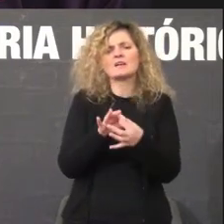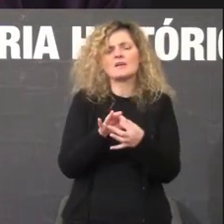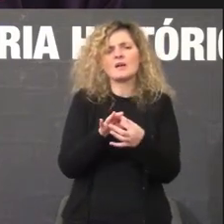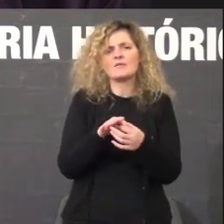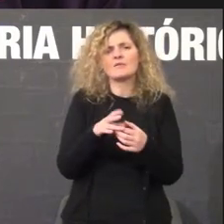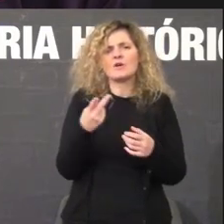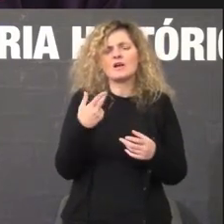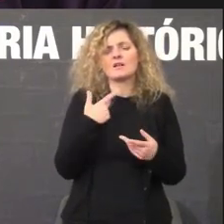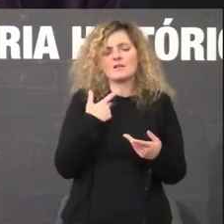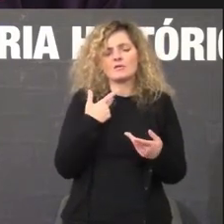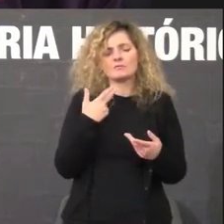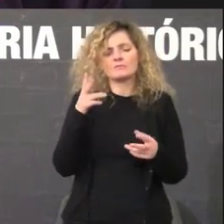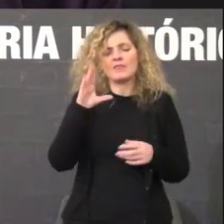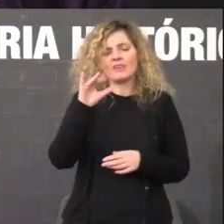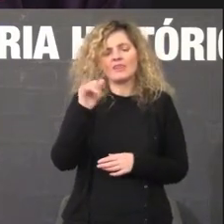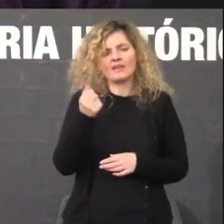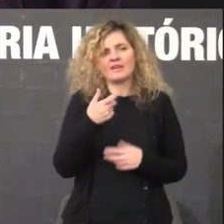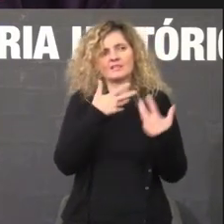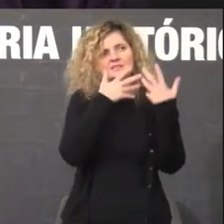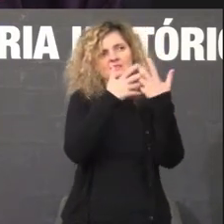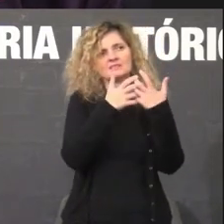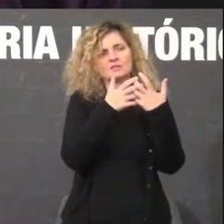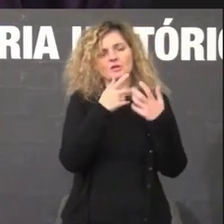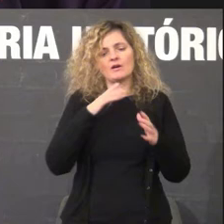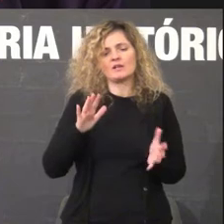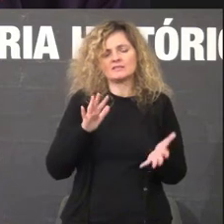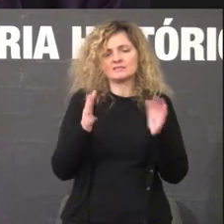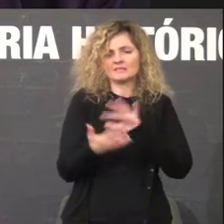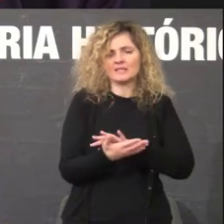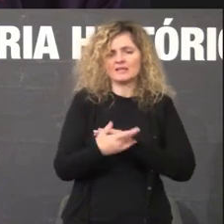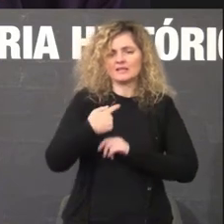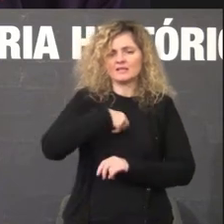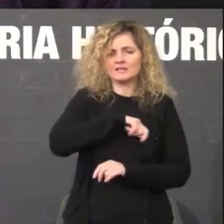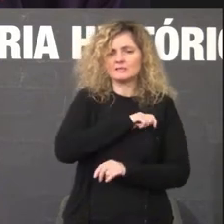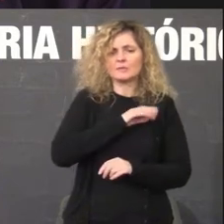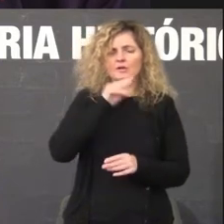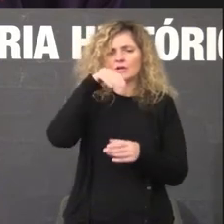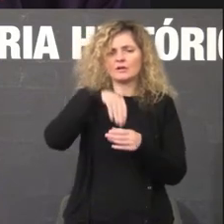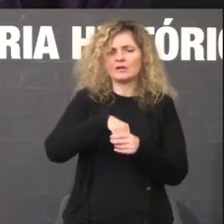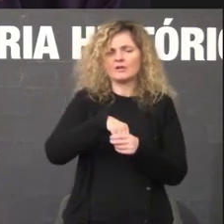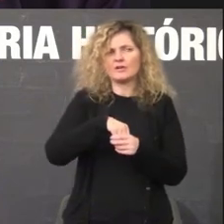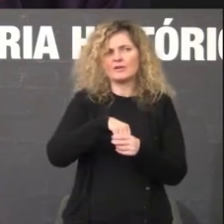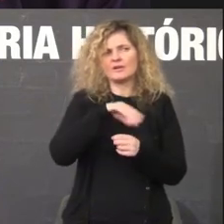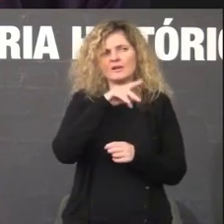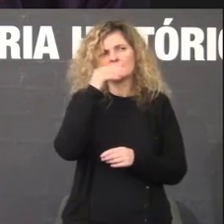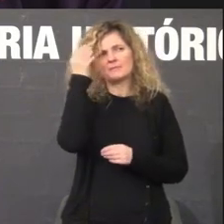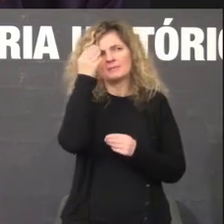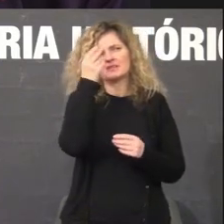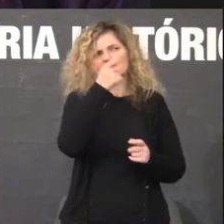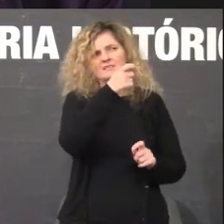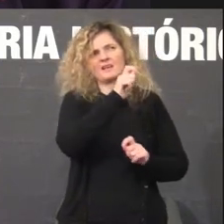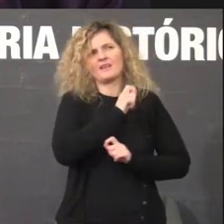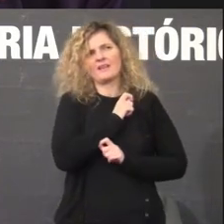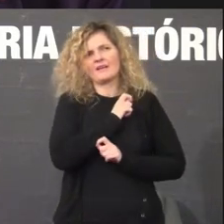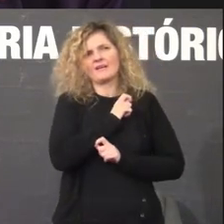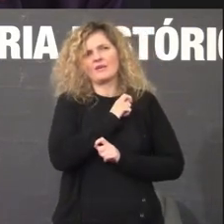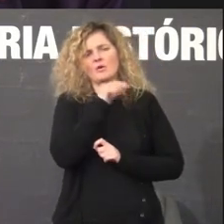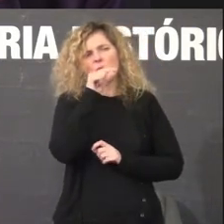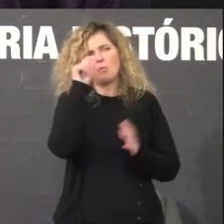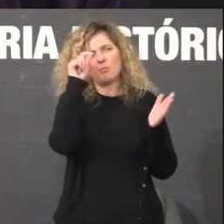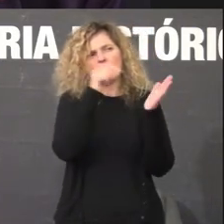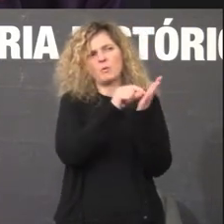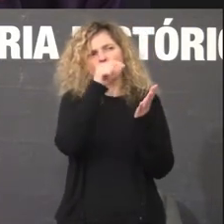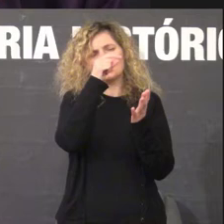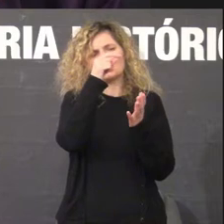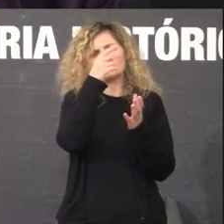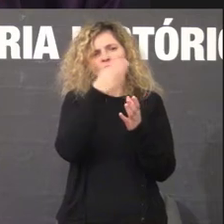esa relación que ten a CIA e os Estados Unidos na transición española, e que casi me dá a pensar que ese é o punto que